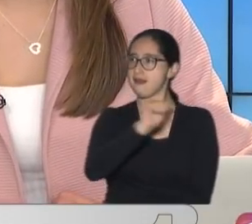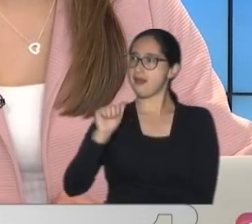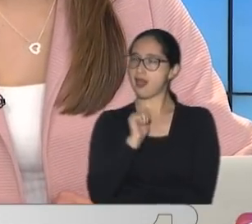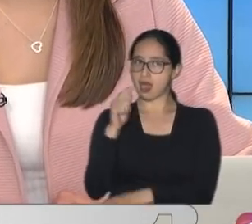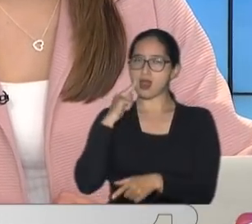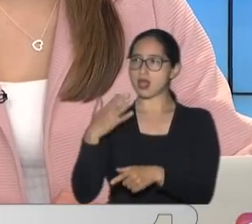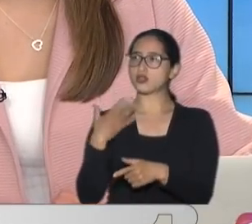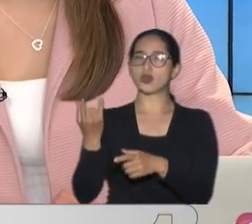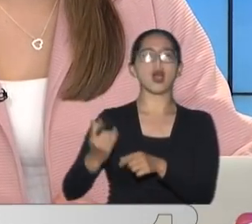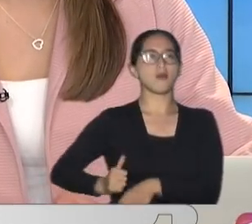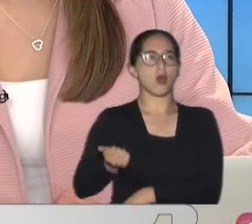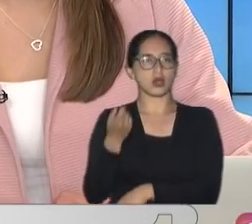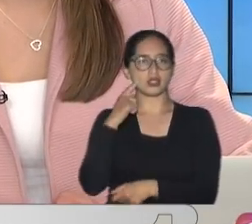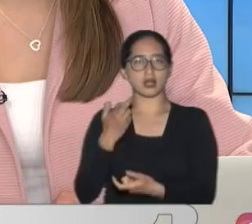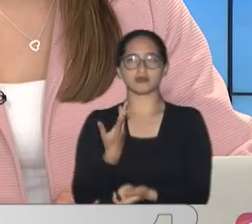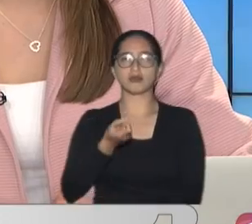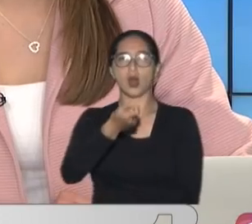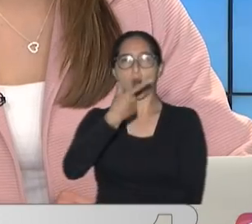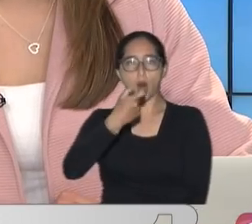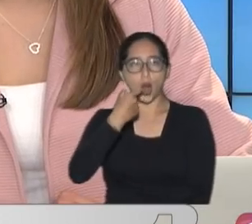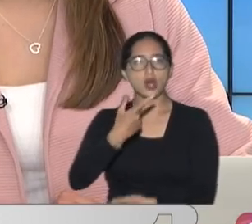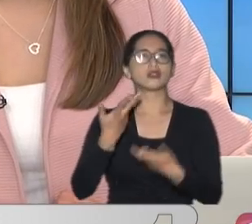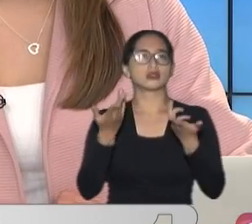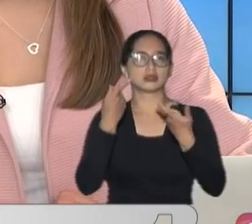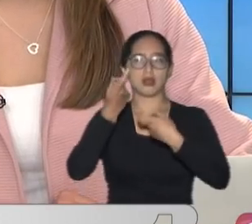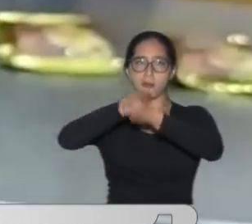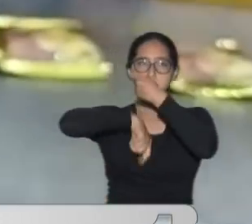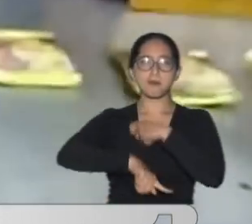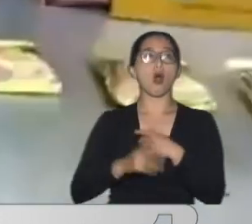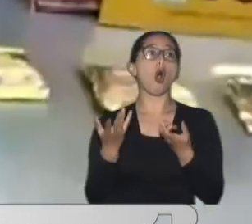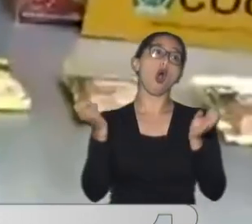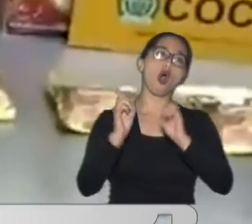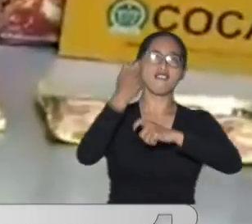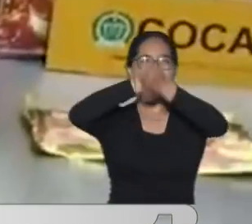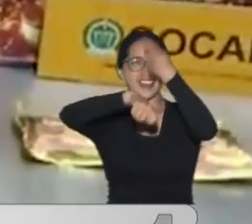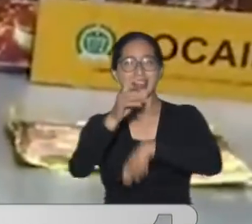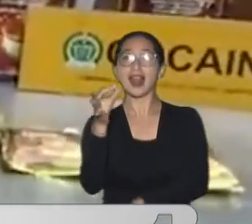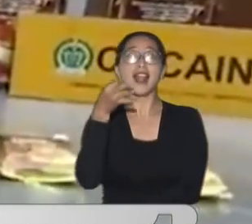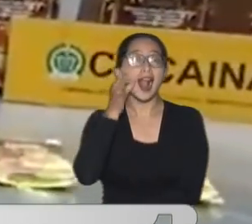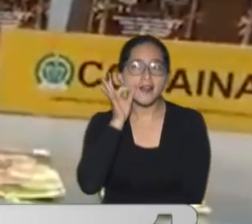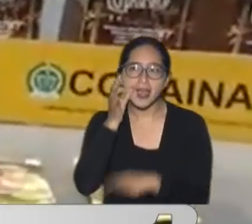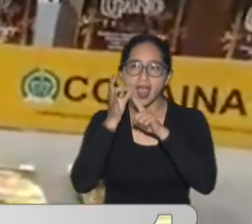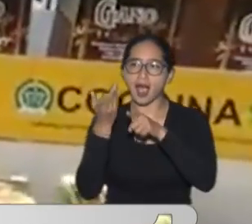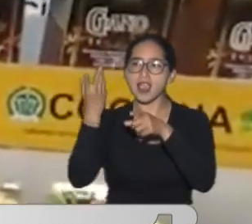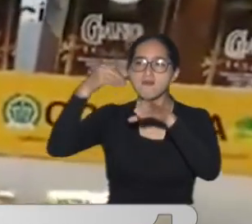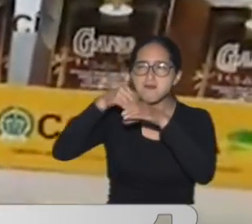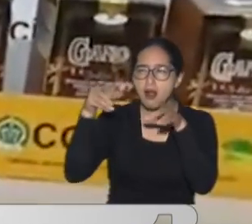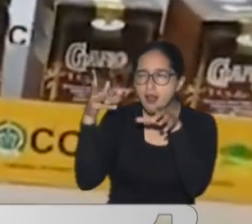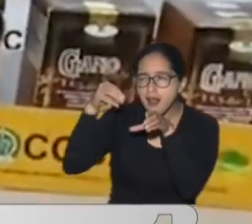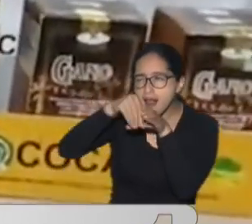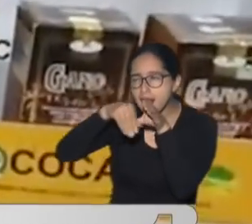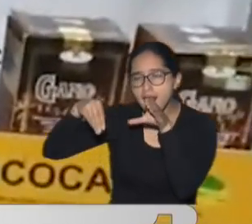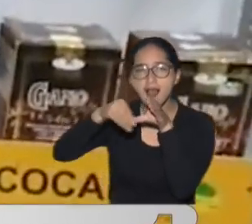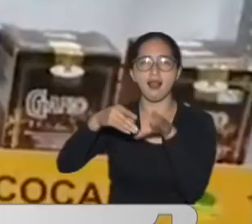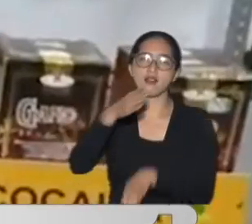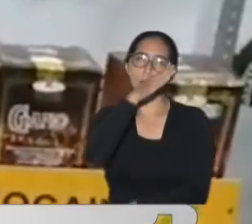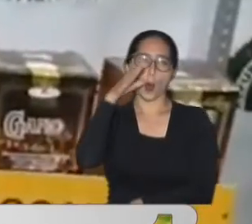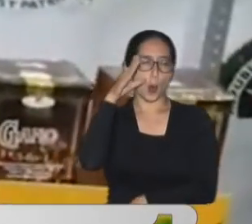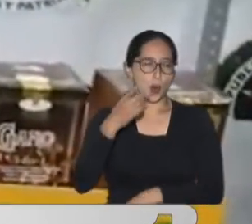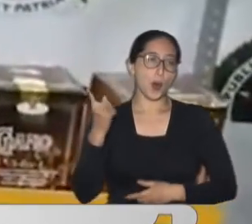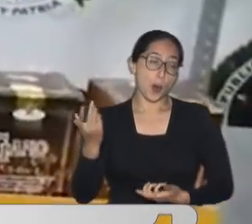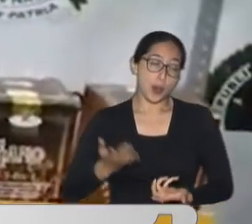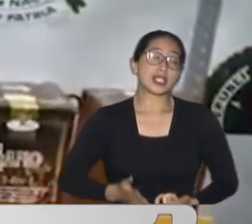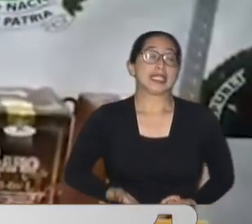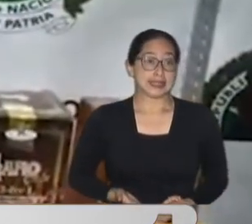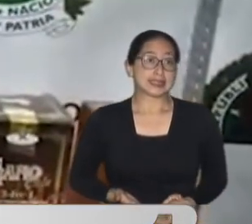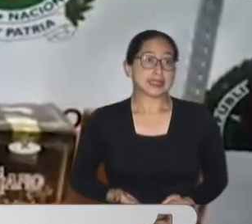mujeres detenidas intentó sacar droga camuflada en café. Las bandas en Colombia dedicadas al narcotráfico no cesan su operación y